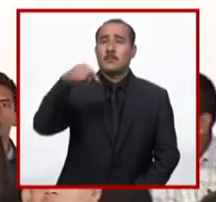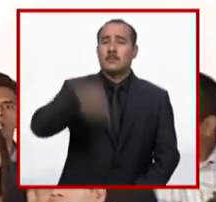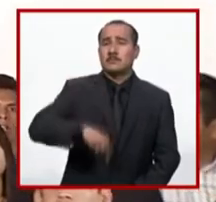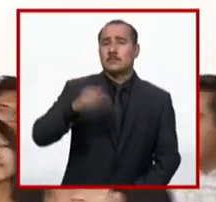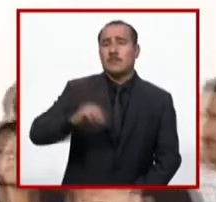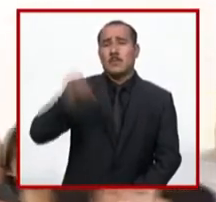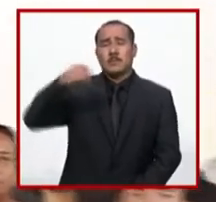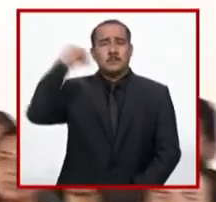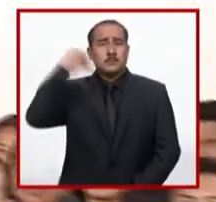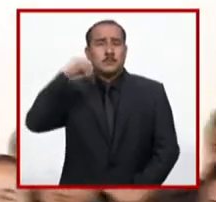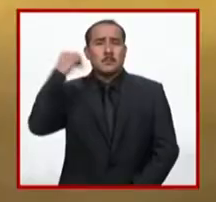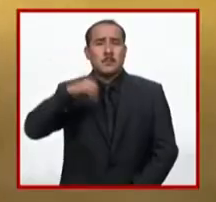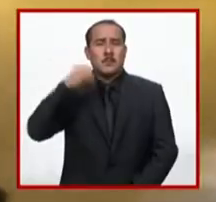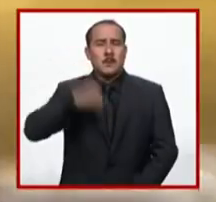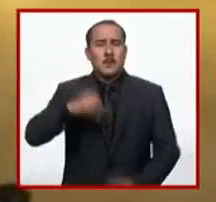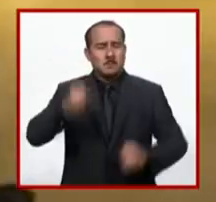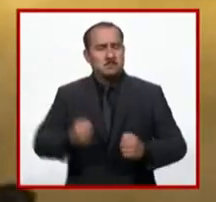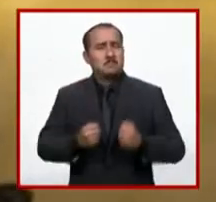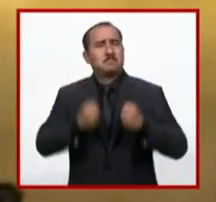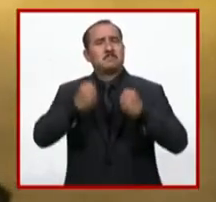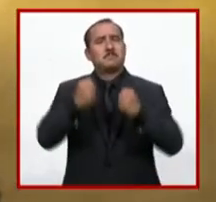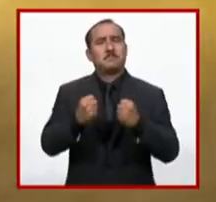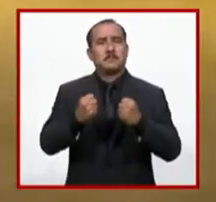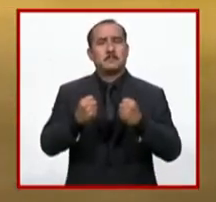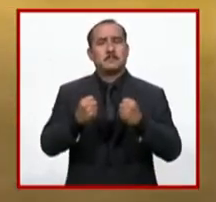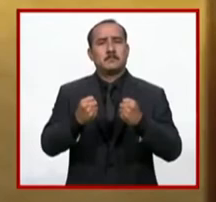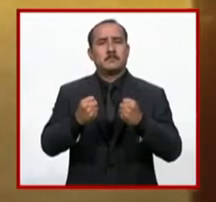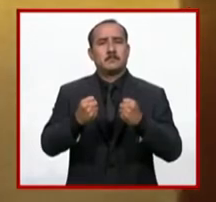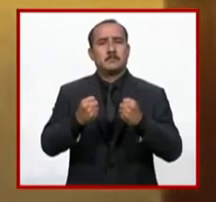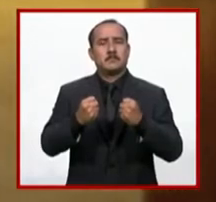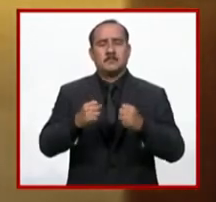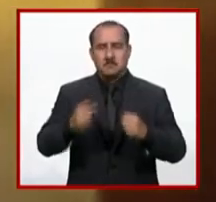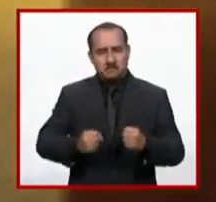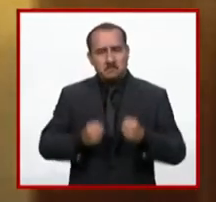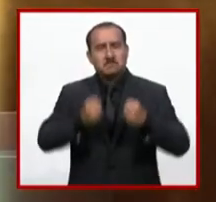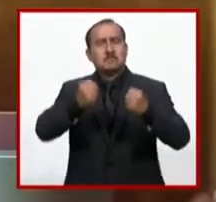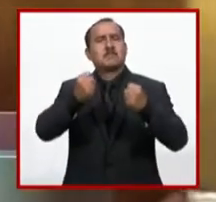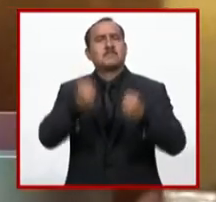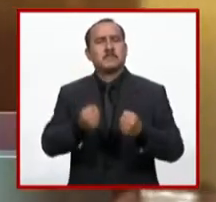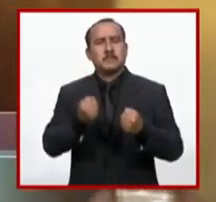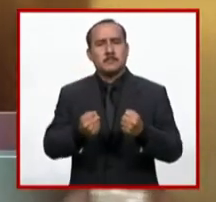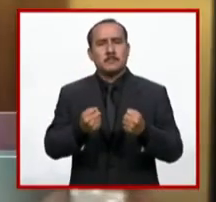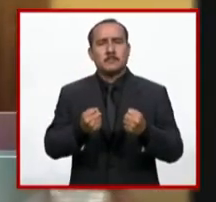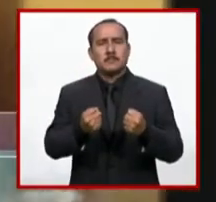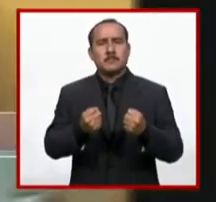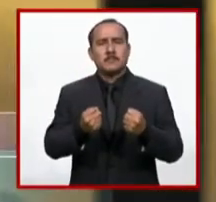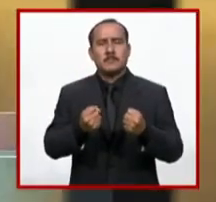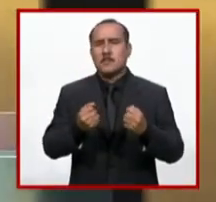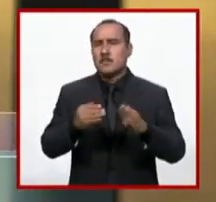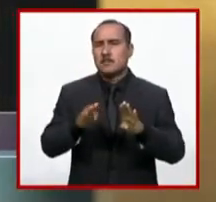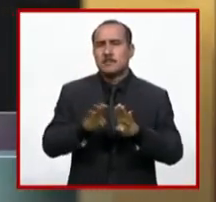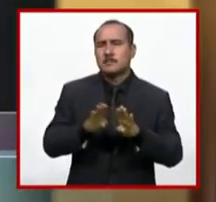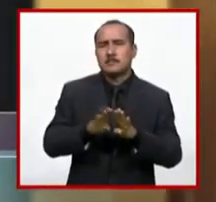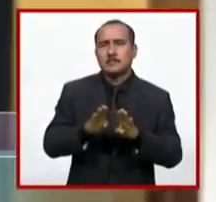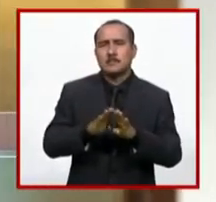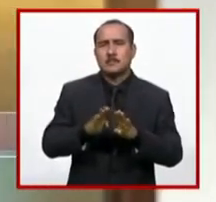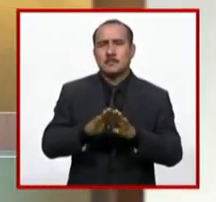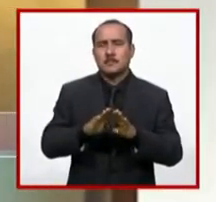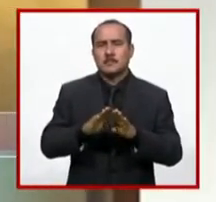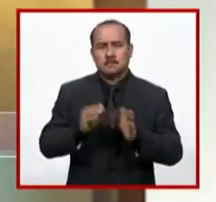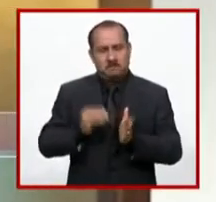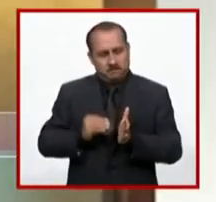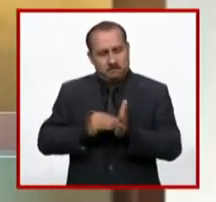Oaxaca se fortalece. Se fortalece por una presencia